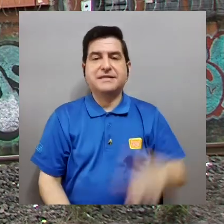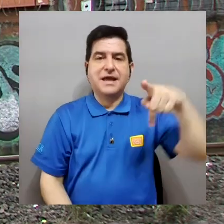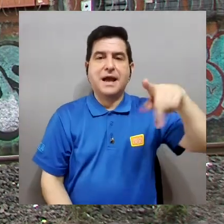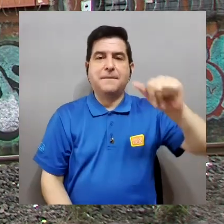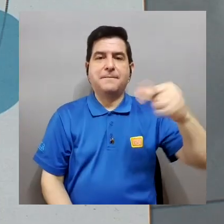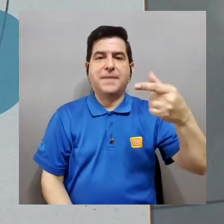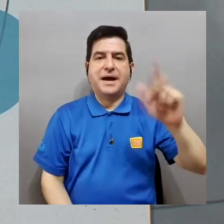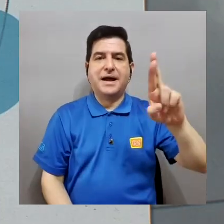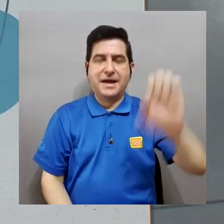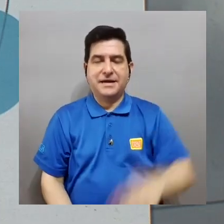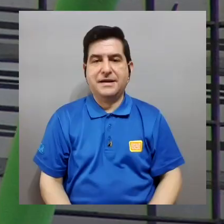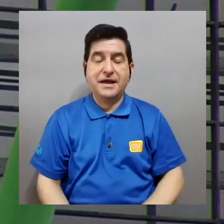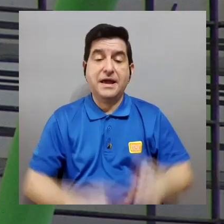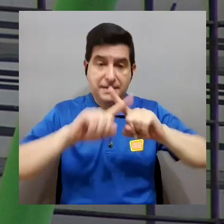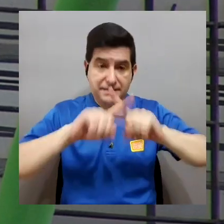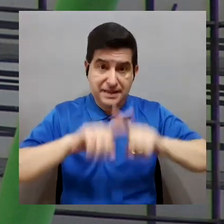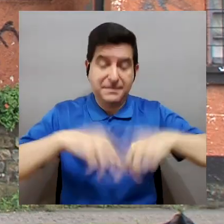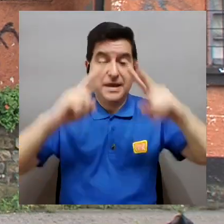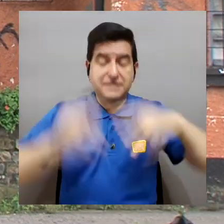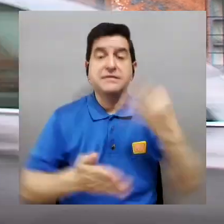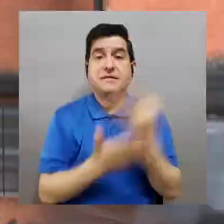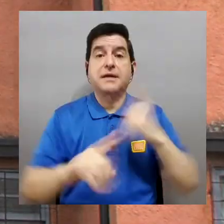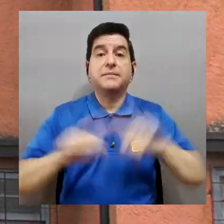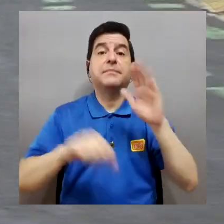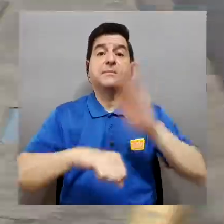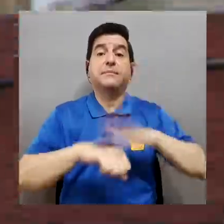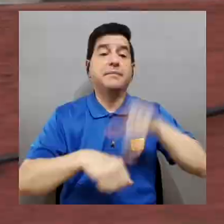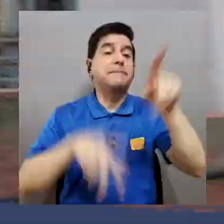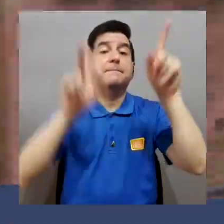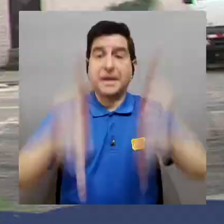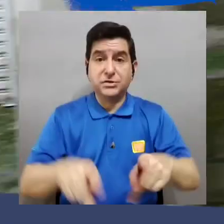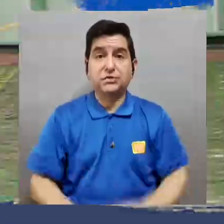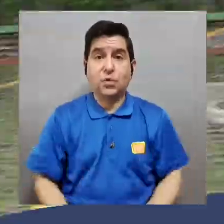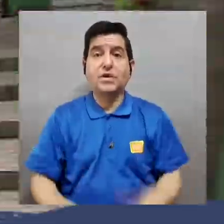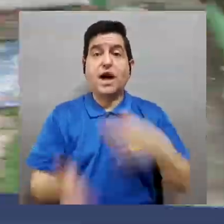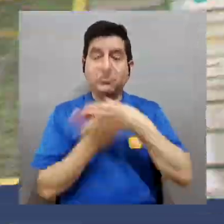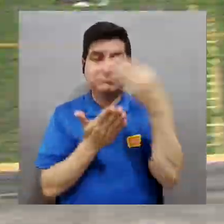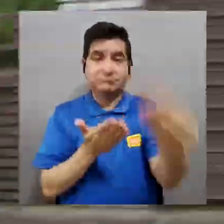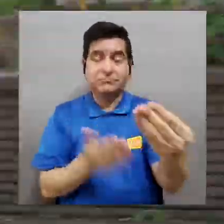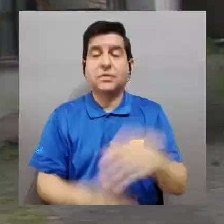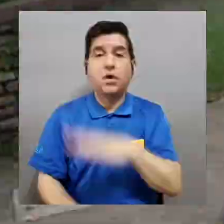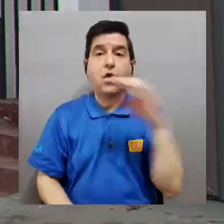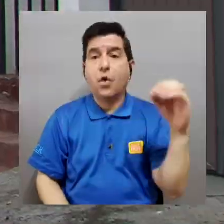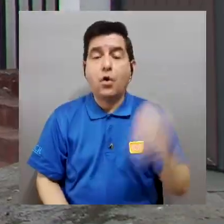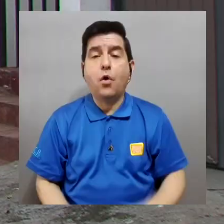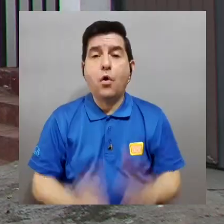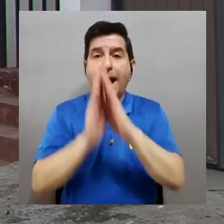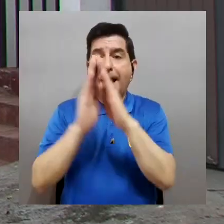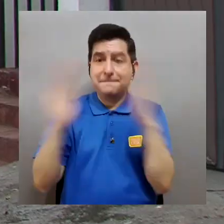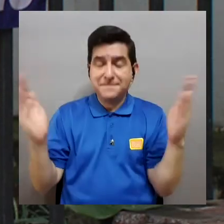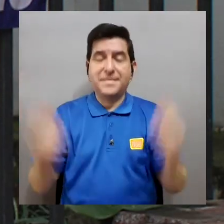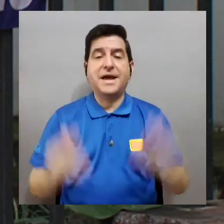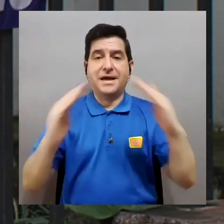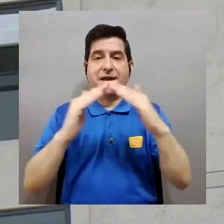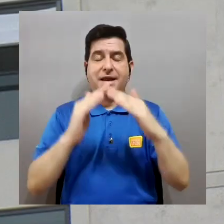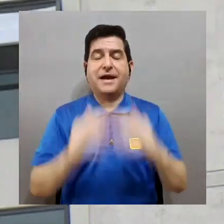por supuesto sujeto a análisis financiero, ¿verdad? Pero esto le permitiría a estas personas poder adquirir o hacer una ampliación de la